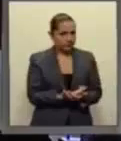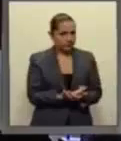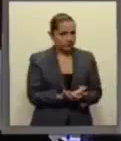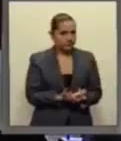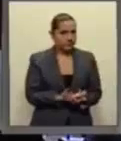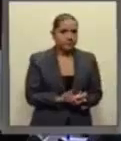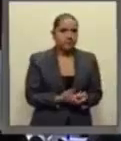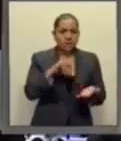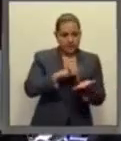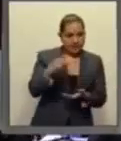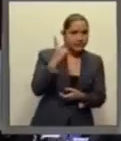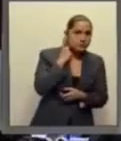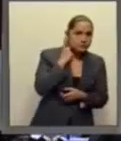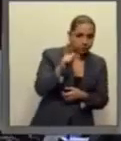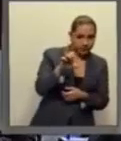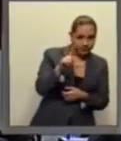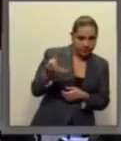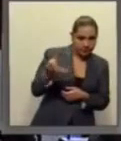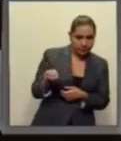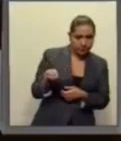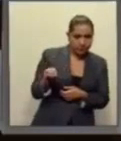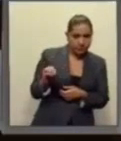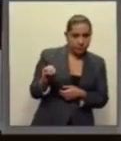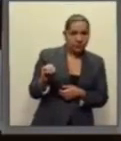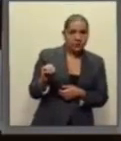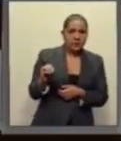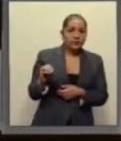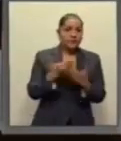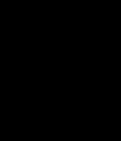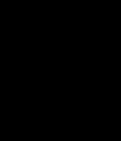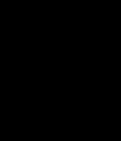Diputado, tiene ahora la palabra el diputado Andrés.